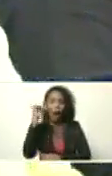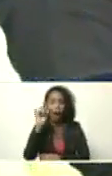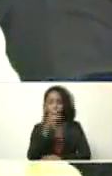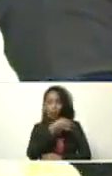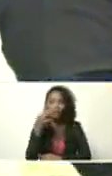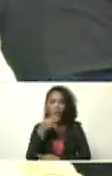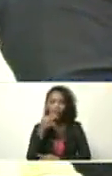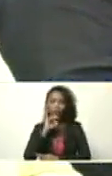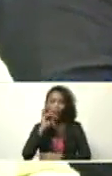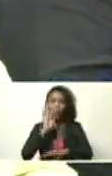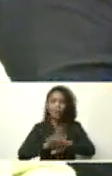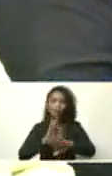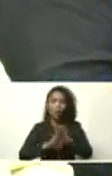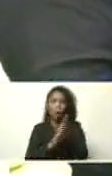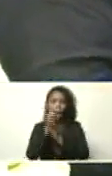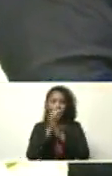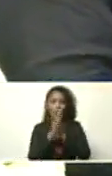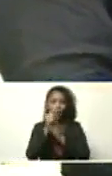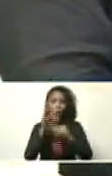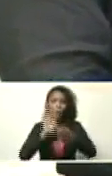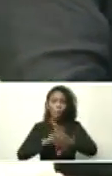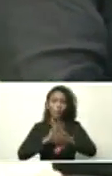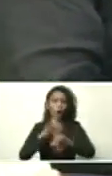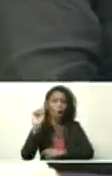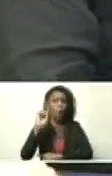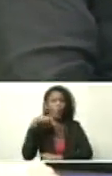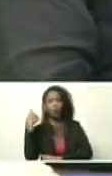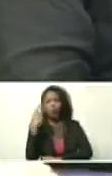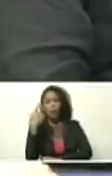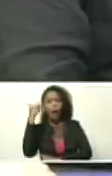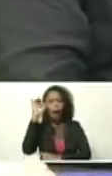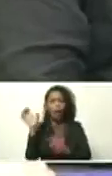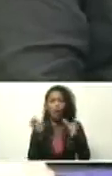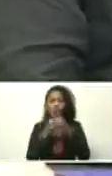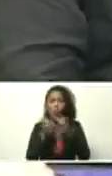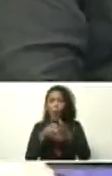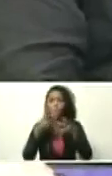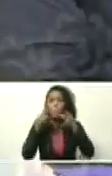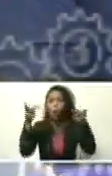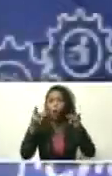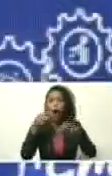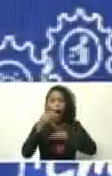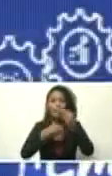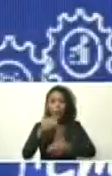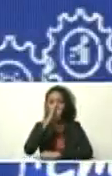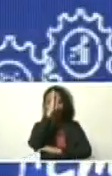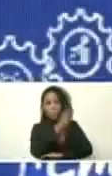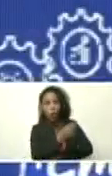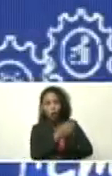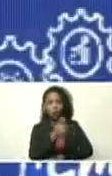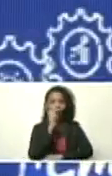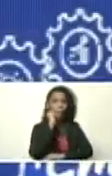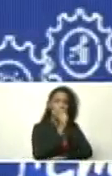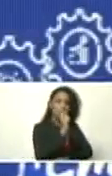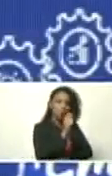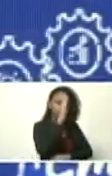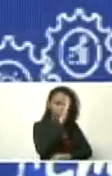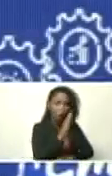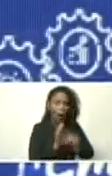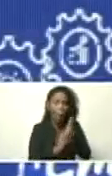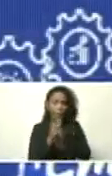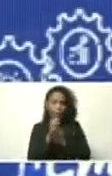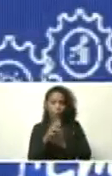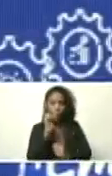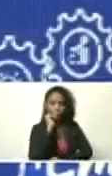extraordinarias noticias para los emprendedores, porque no solamente está la banca pública dando directamente financiamiento a los emprendedores